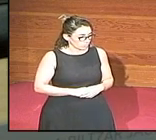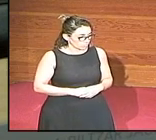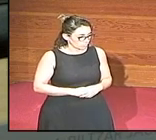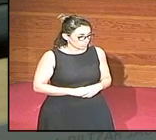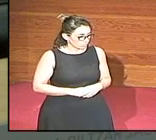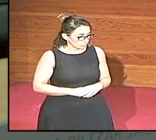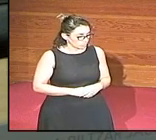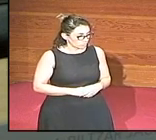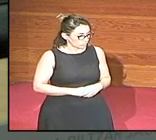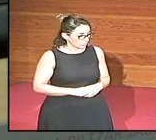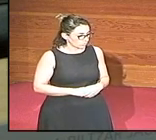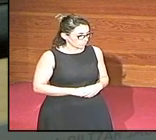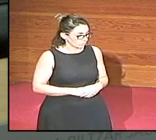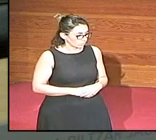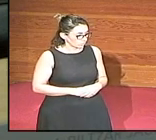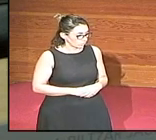Y esto es una manifestación